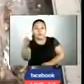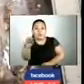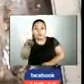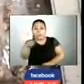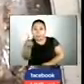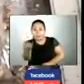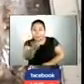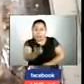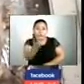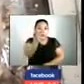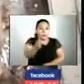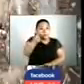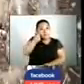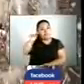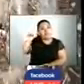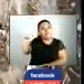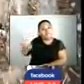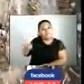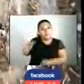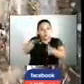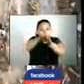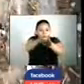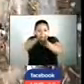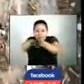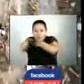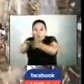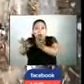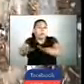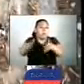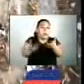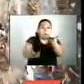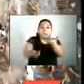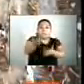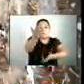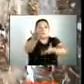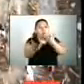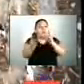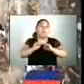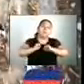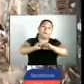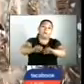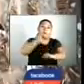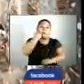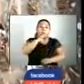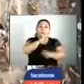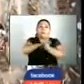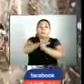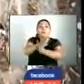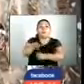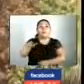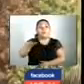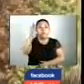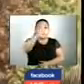Estas imágenes corresponden a pilas funerarias para incinerar a los fallecidos por COVID-19 en Nueva Delhi.